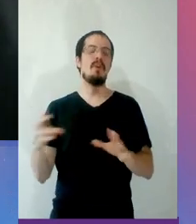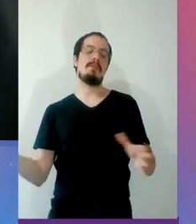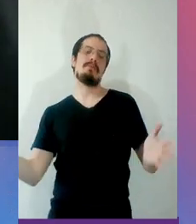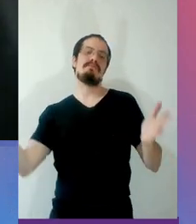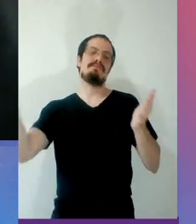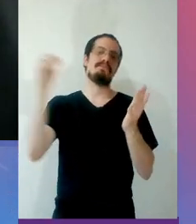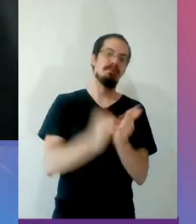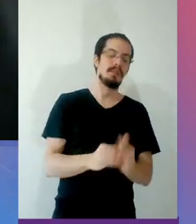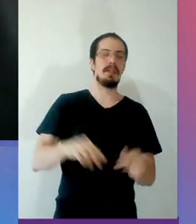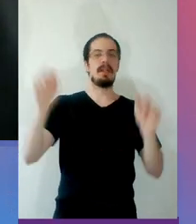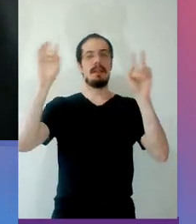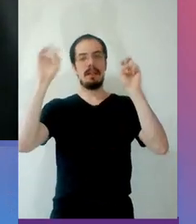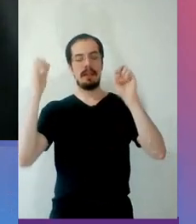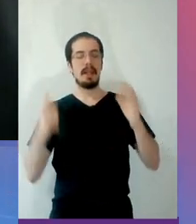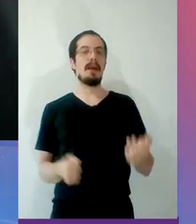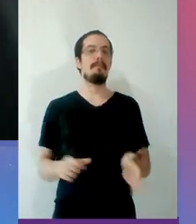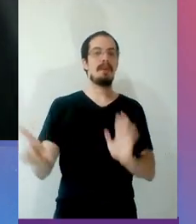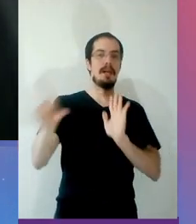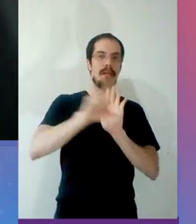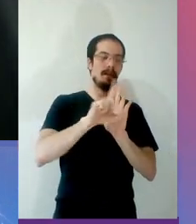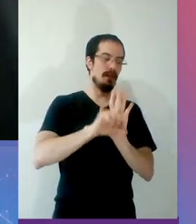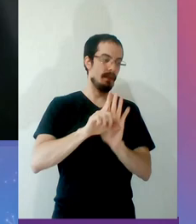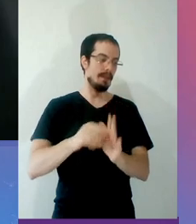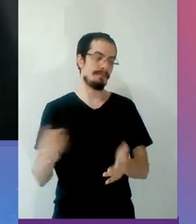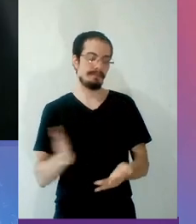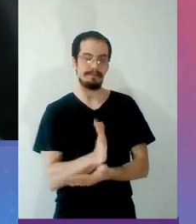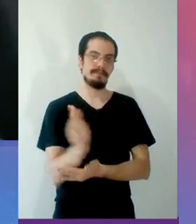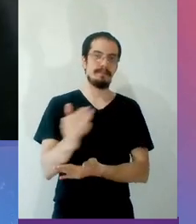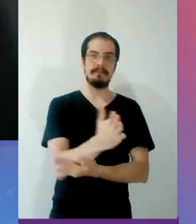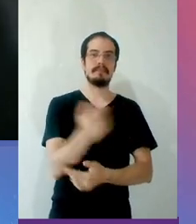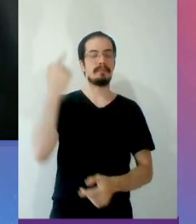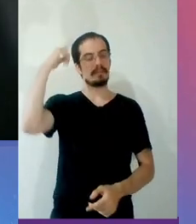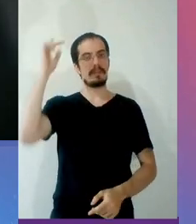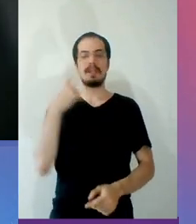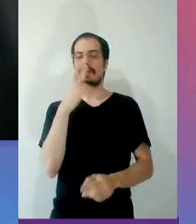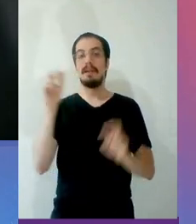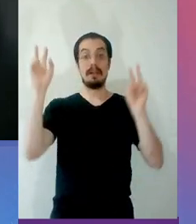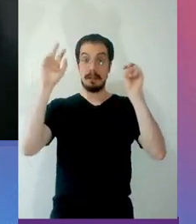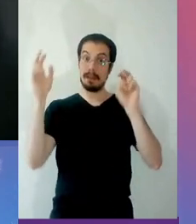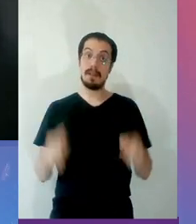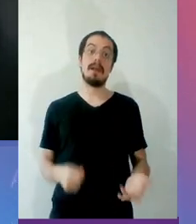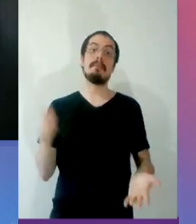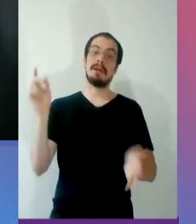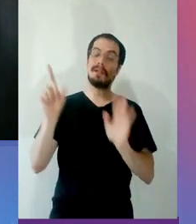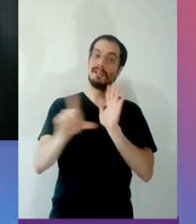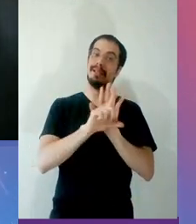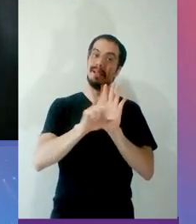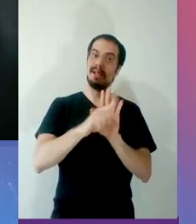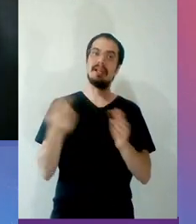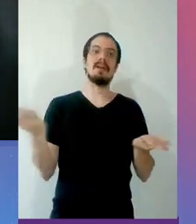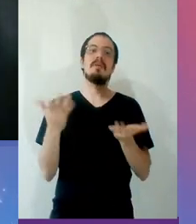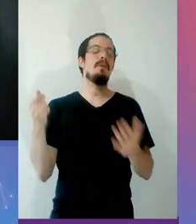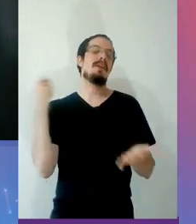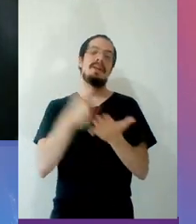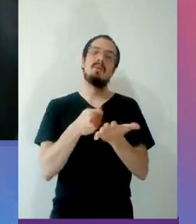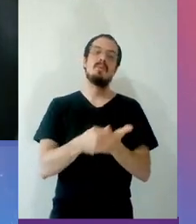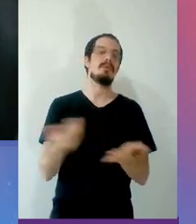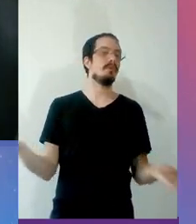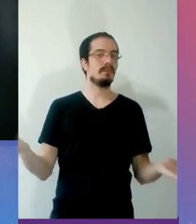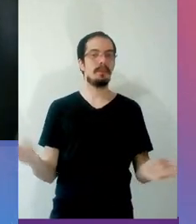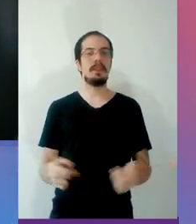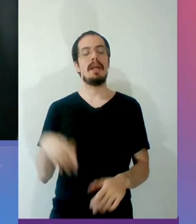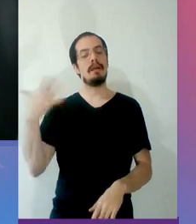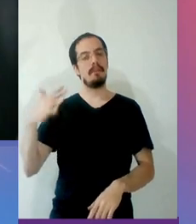porque si no hay marcos legislativos no hay recursos, porque los presupuestos de la nación van a los marcos legislativos y a los proyectos. No, si no hay